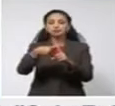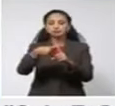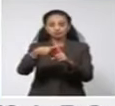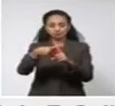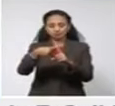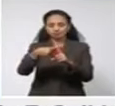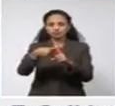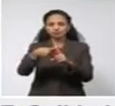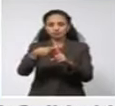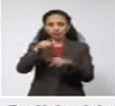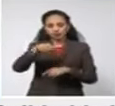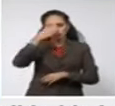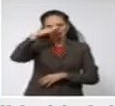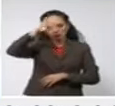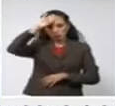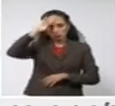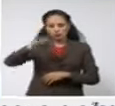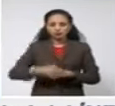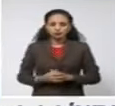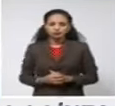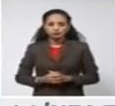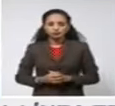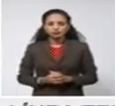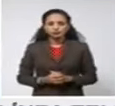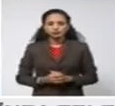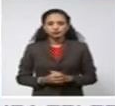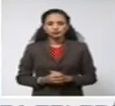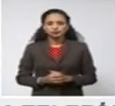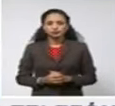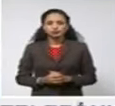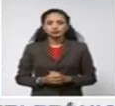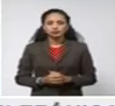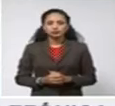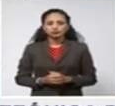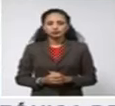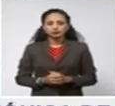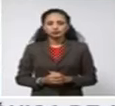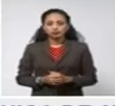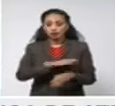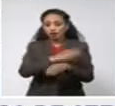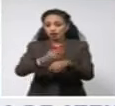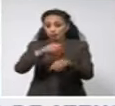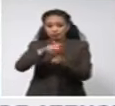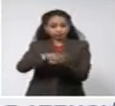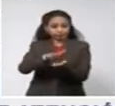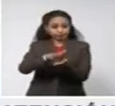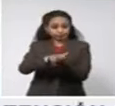en nuestro país. Y de esta forma ya se acumulan